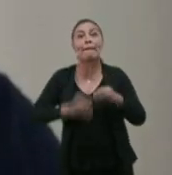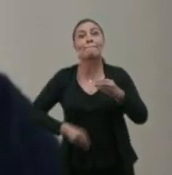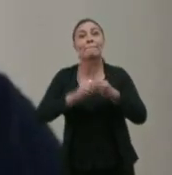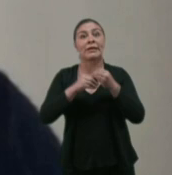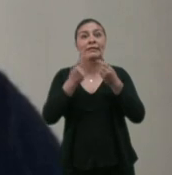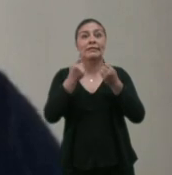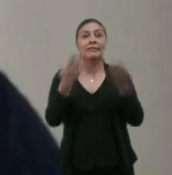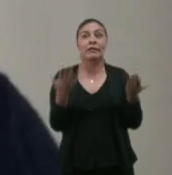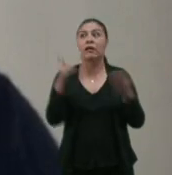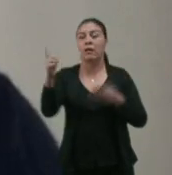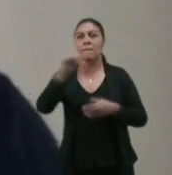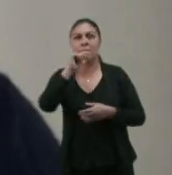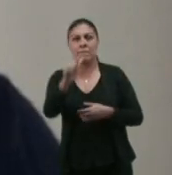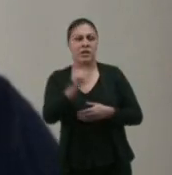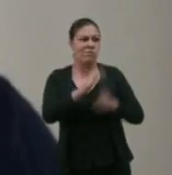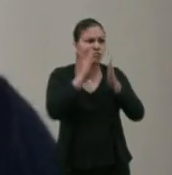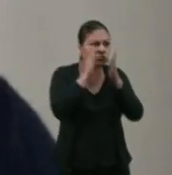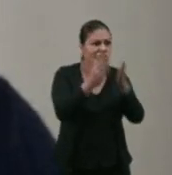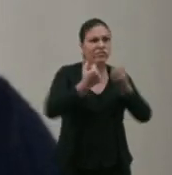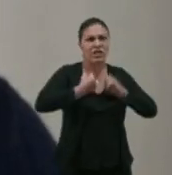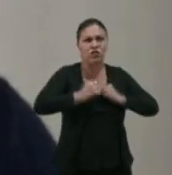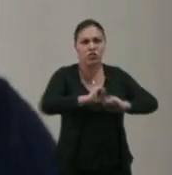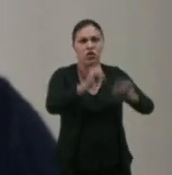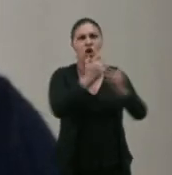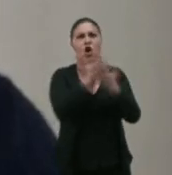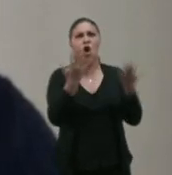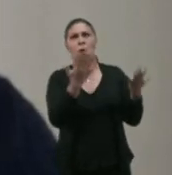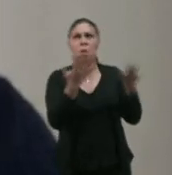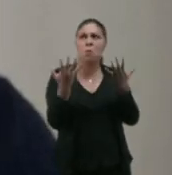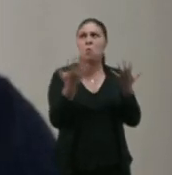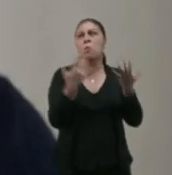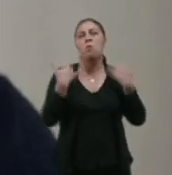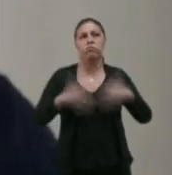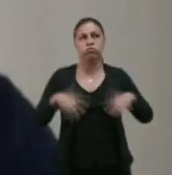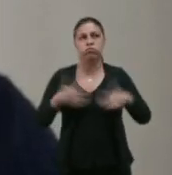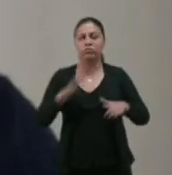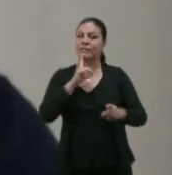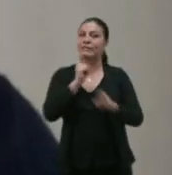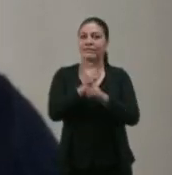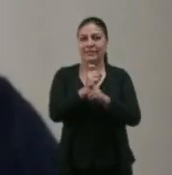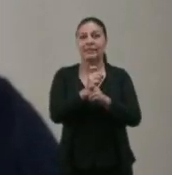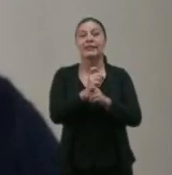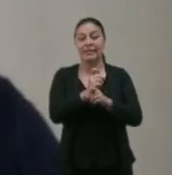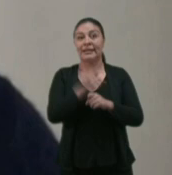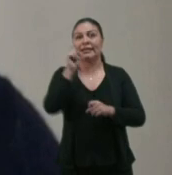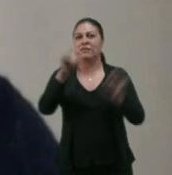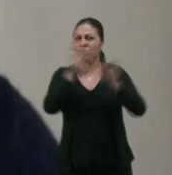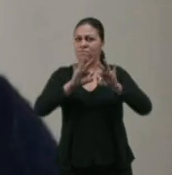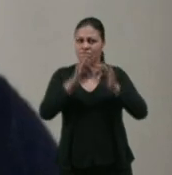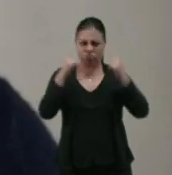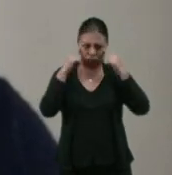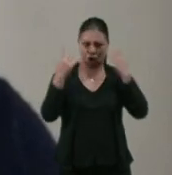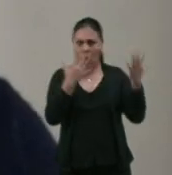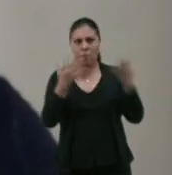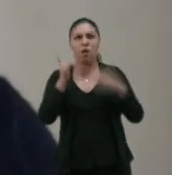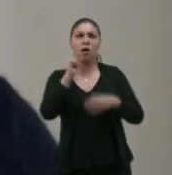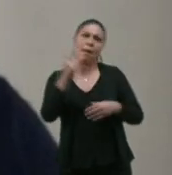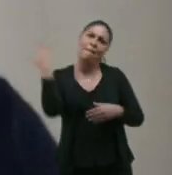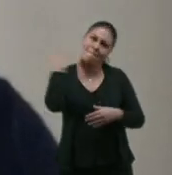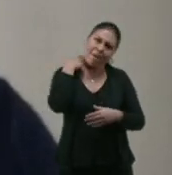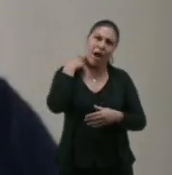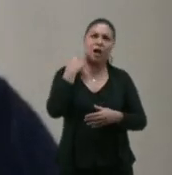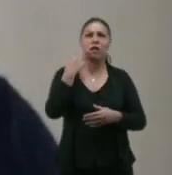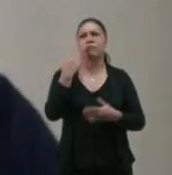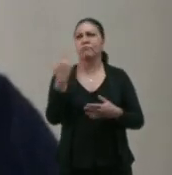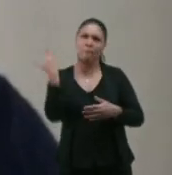esfuerzo llegar a una escala que nos permita dejar de tener pérdidas, llegar al punto de equilibrio.